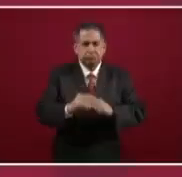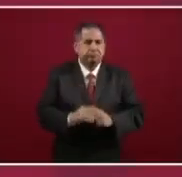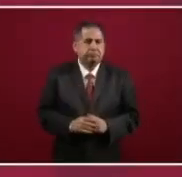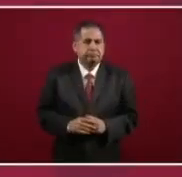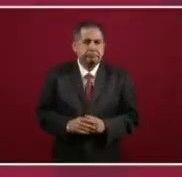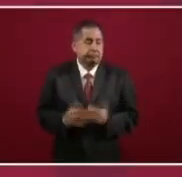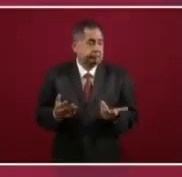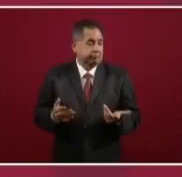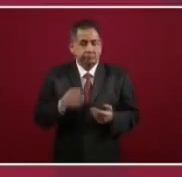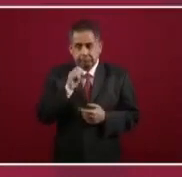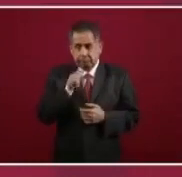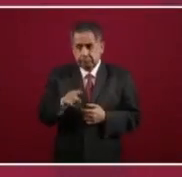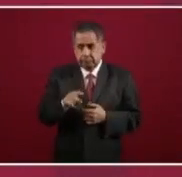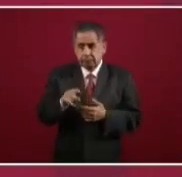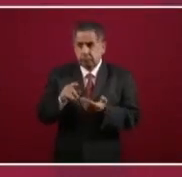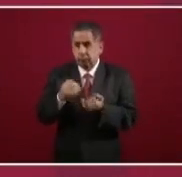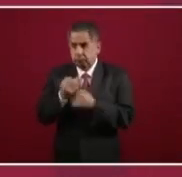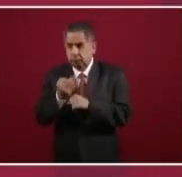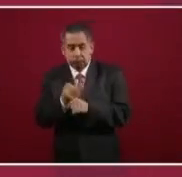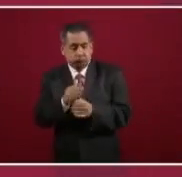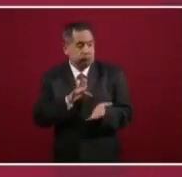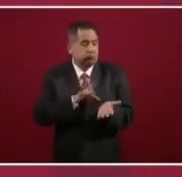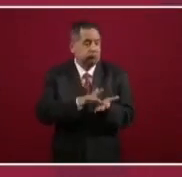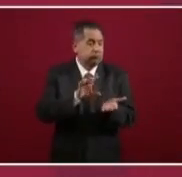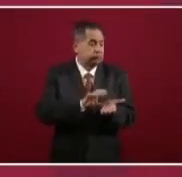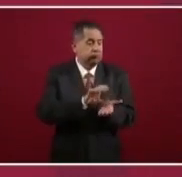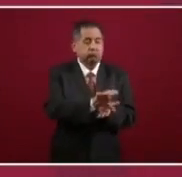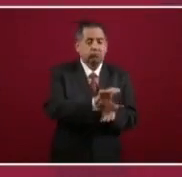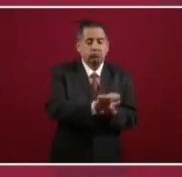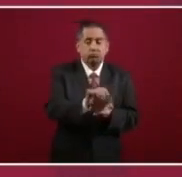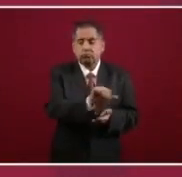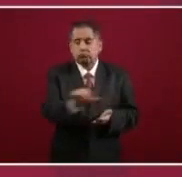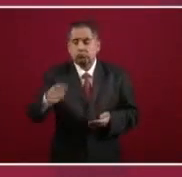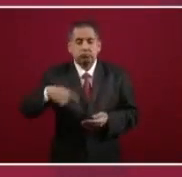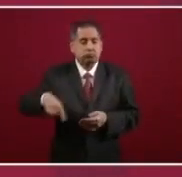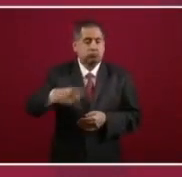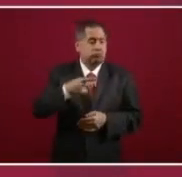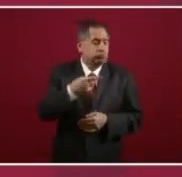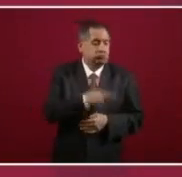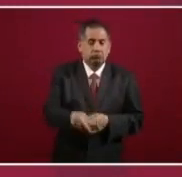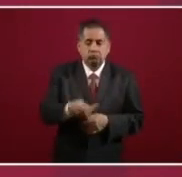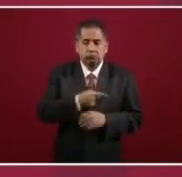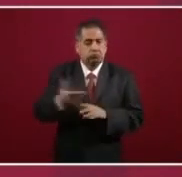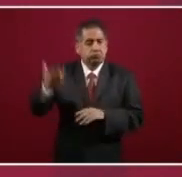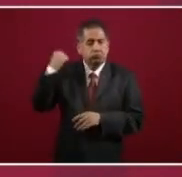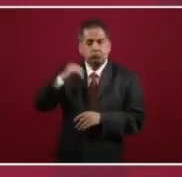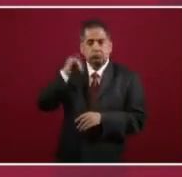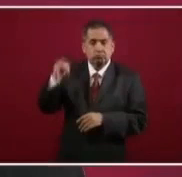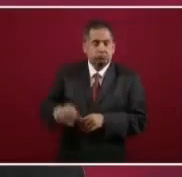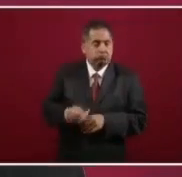están llegando apoyos a los pobres como nunca